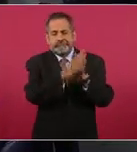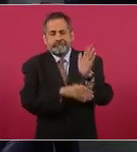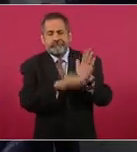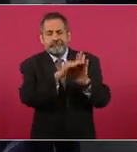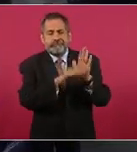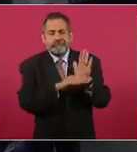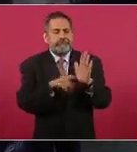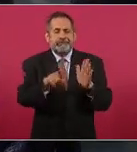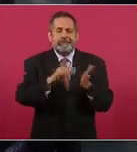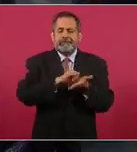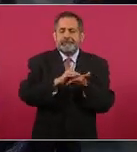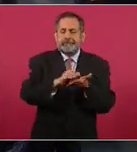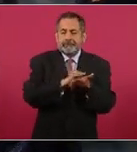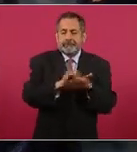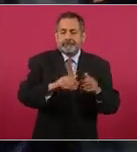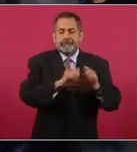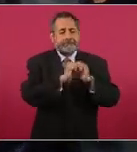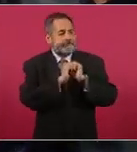del New York Times